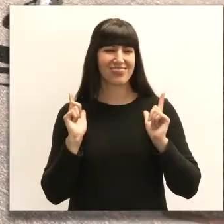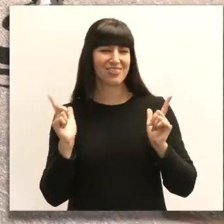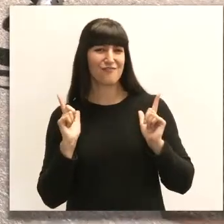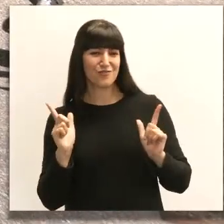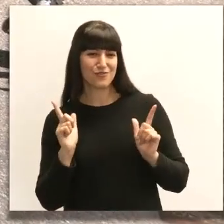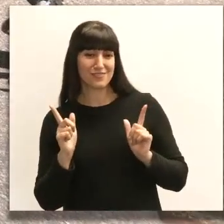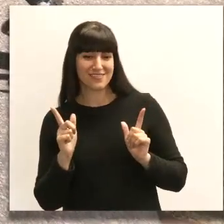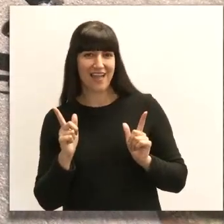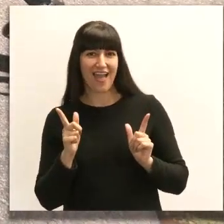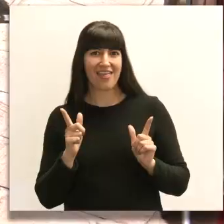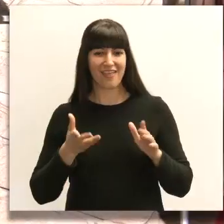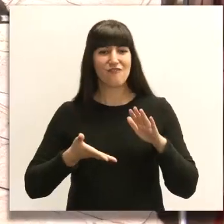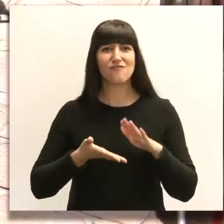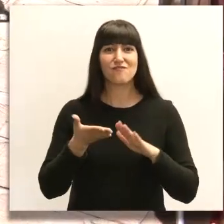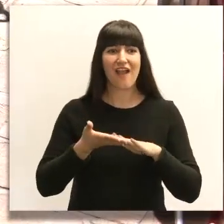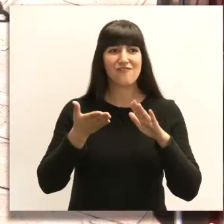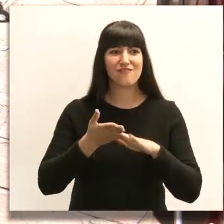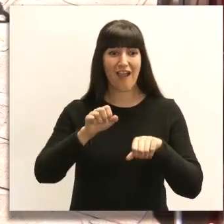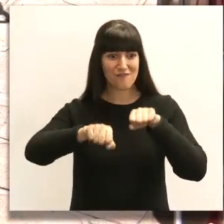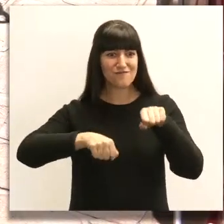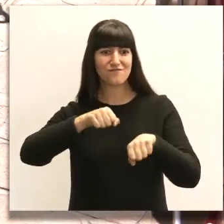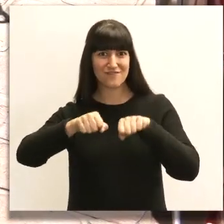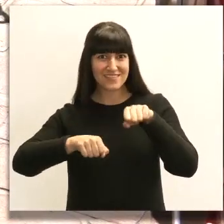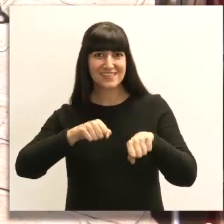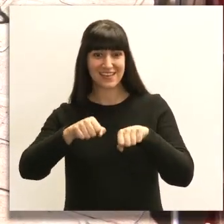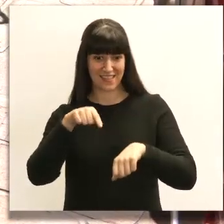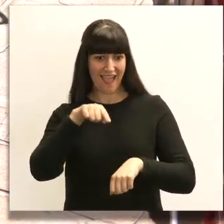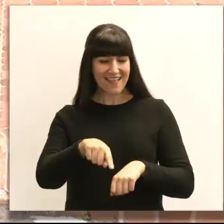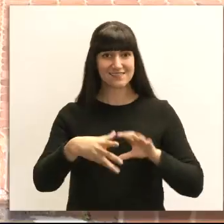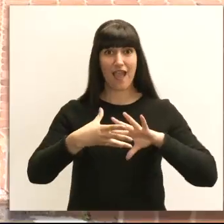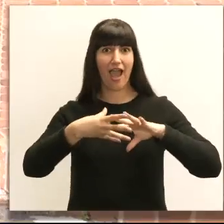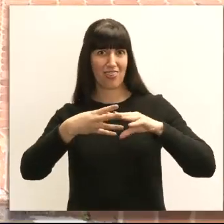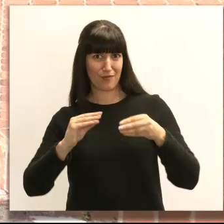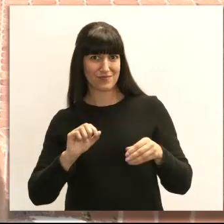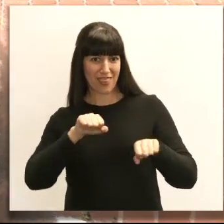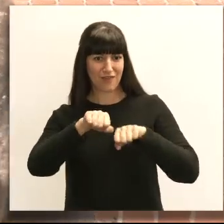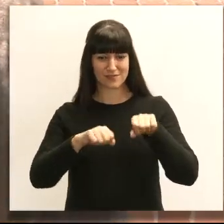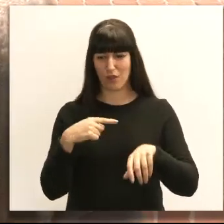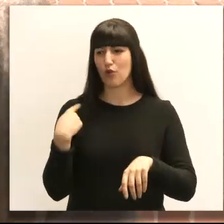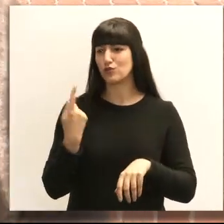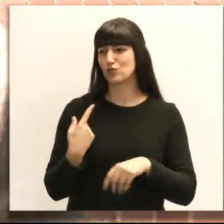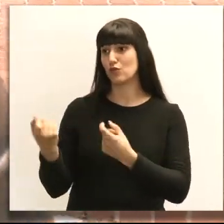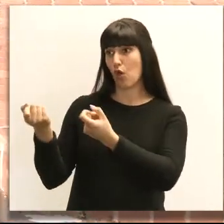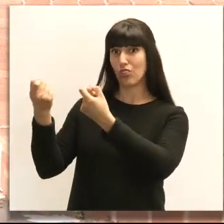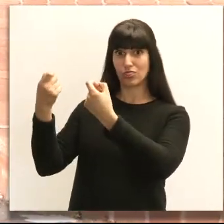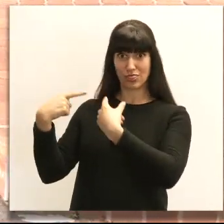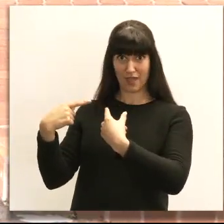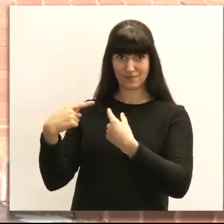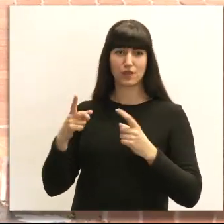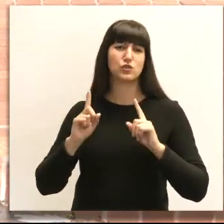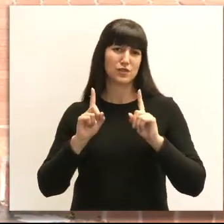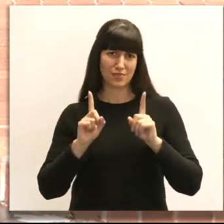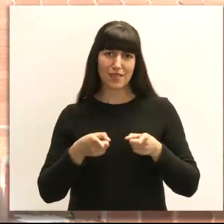disfrutar de una nueva oportunidad de poder salir en bicicleta. Son bicicletas adaptadas. Nosotros habíamos recibido